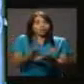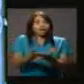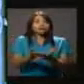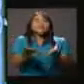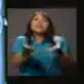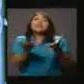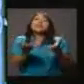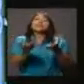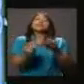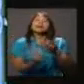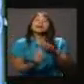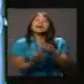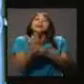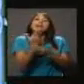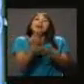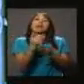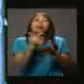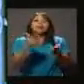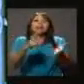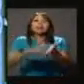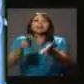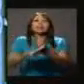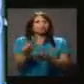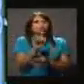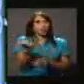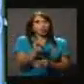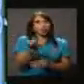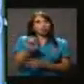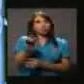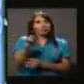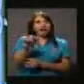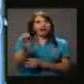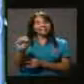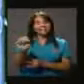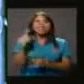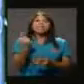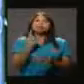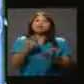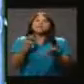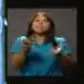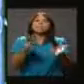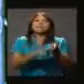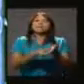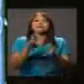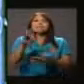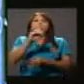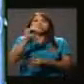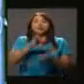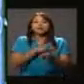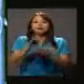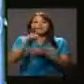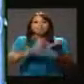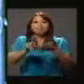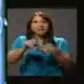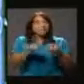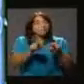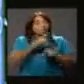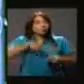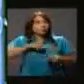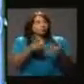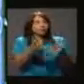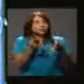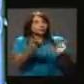como el SINAES que tiene solo aprobado el 7% de las carreras universitarias de Costa Rica sino un órgano de acreditación para los docentes universitarios de universidades privadas